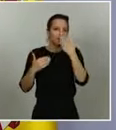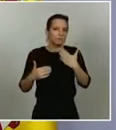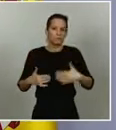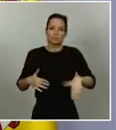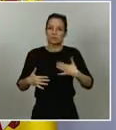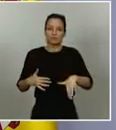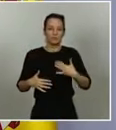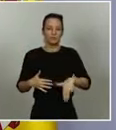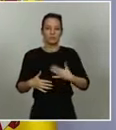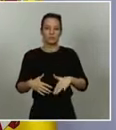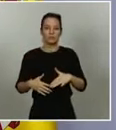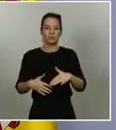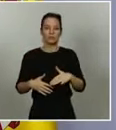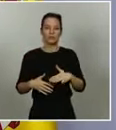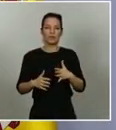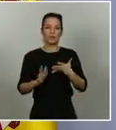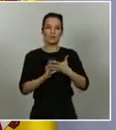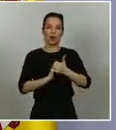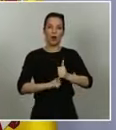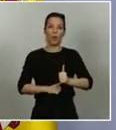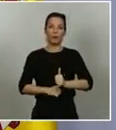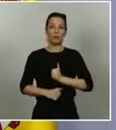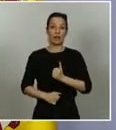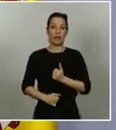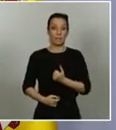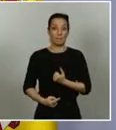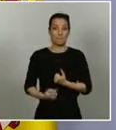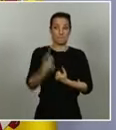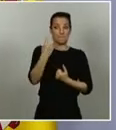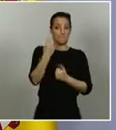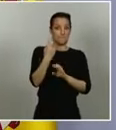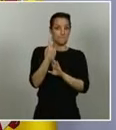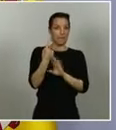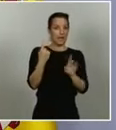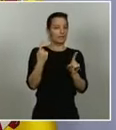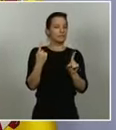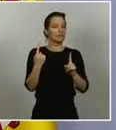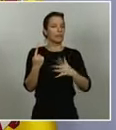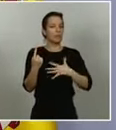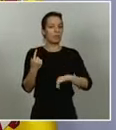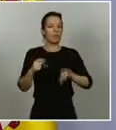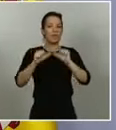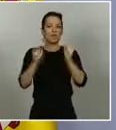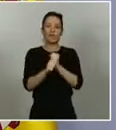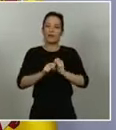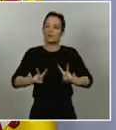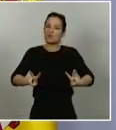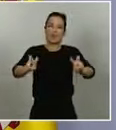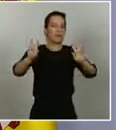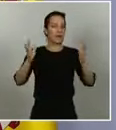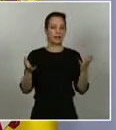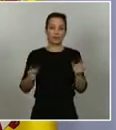supone una oportunidad puntual, sino que creemos que puede suponer una nueva forma de trabajar sobre la que podamos